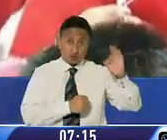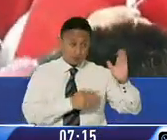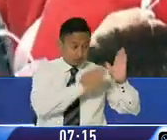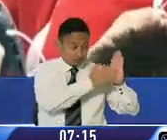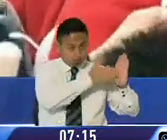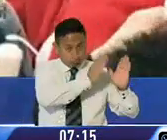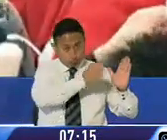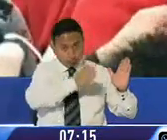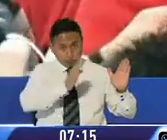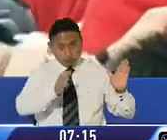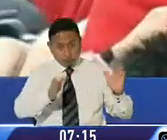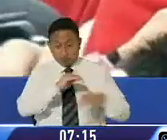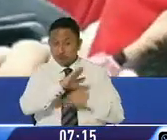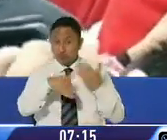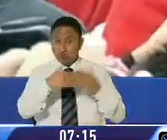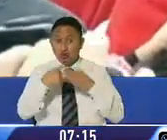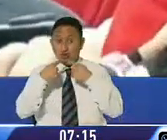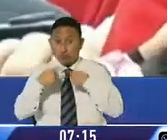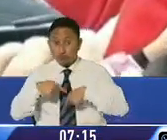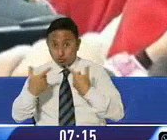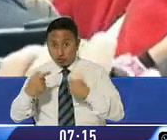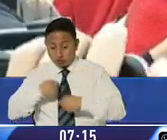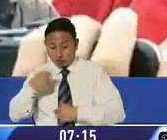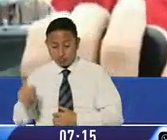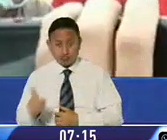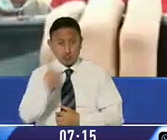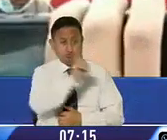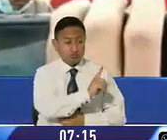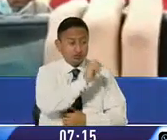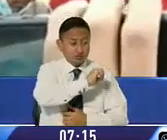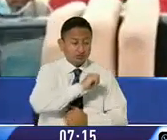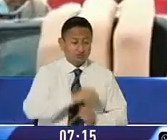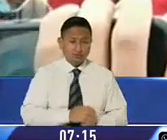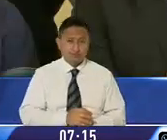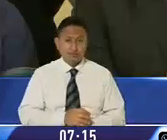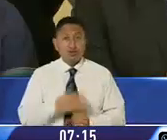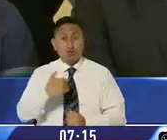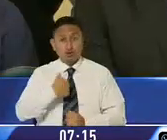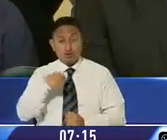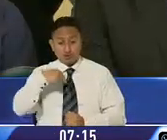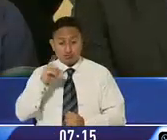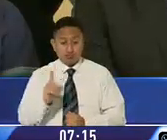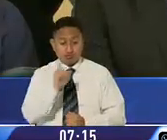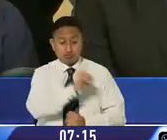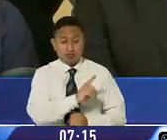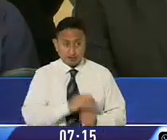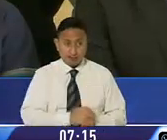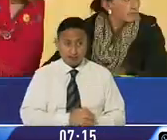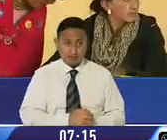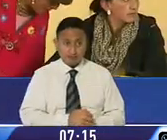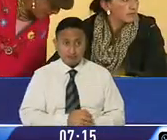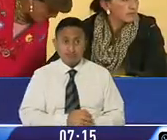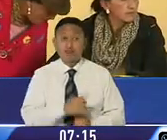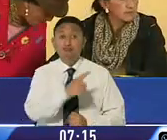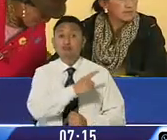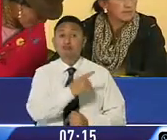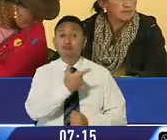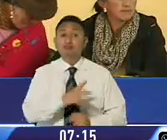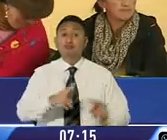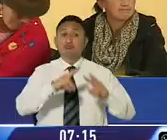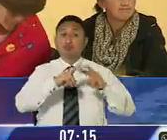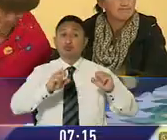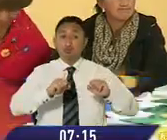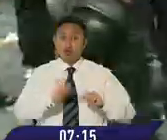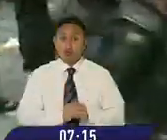a todas las convocatorias que ha hecho la fiscalía hemos ido. Issa tiene indagaciones abiertas por supuesta instigación